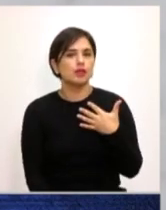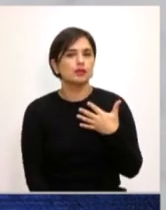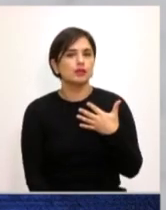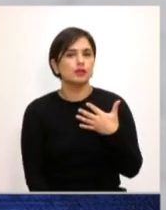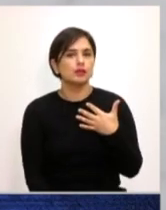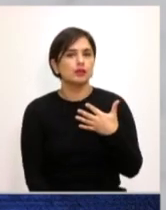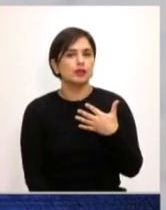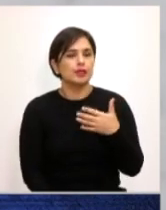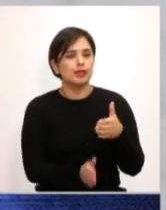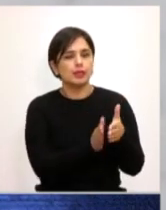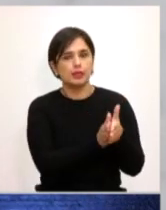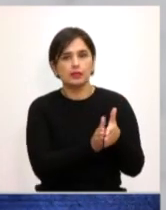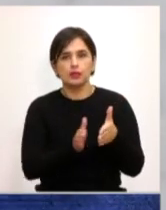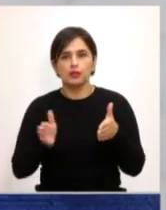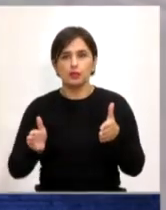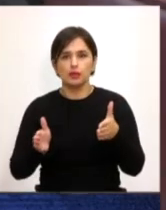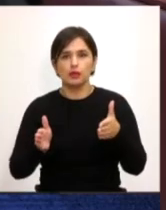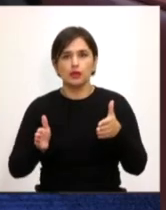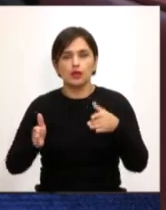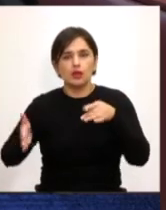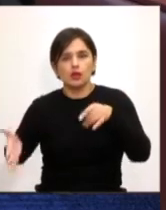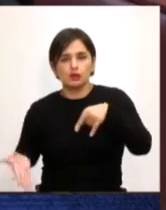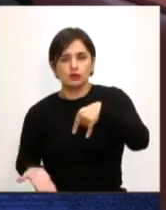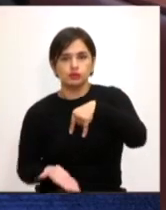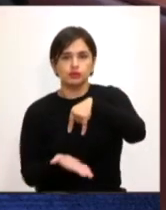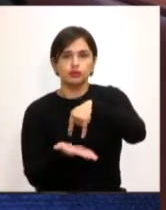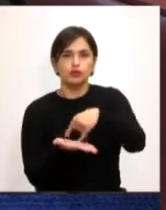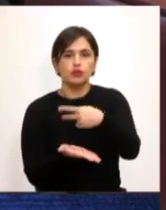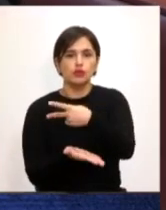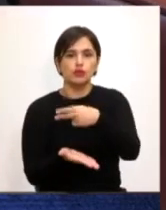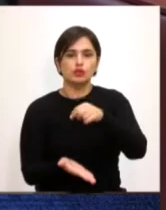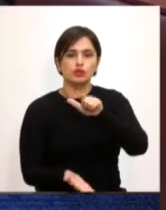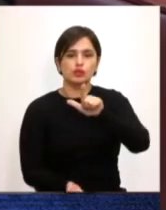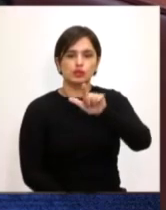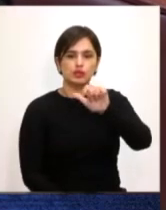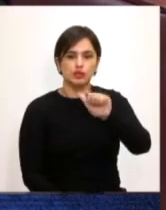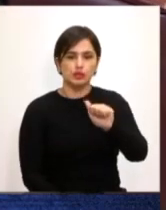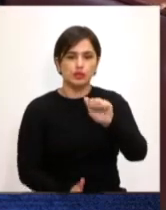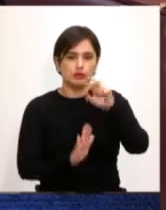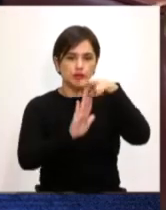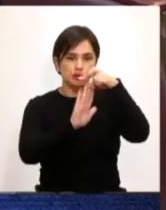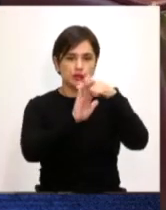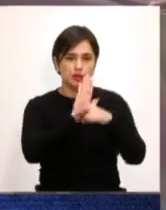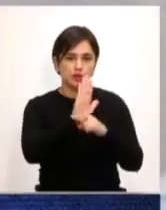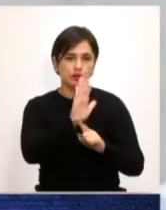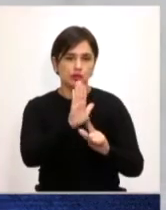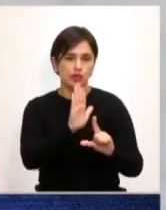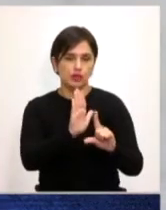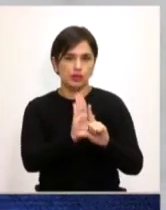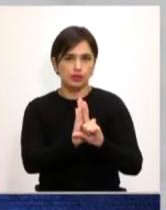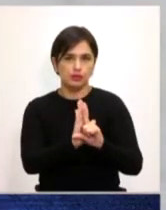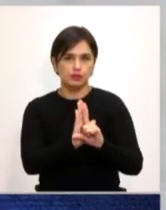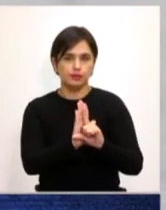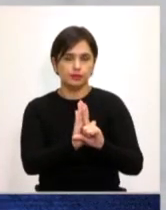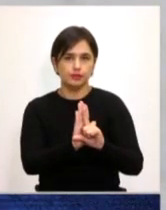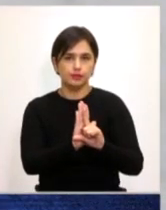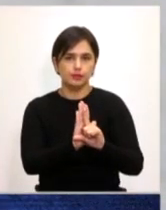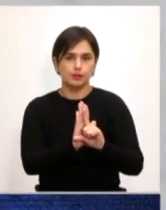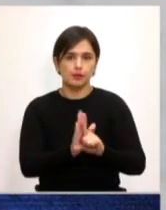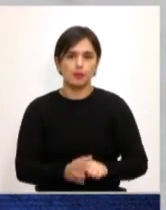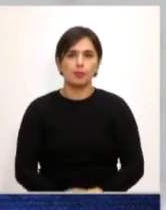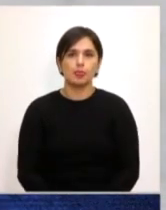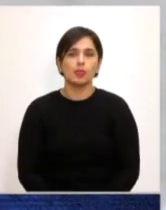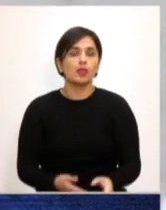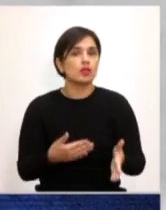periodo ingresaron 276 proyectos de ley a través de esta Cámara, de